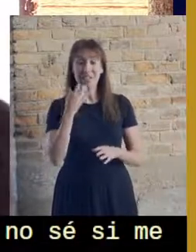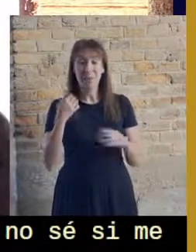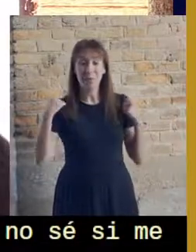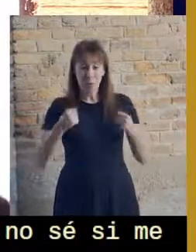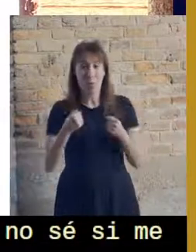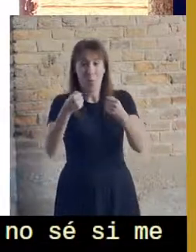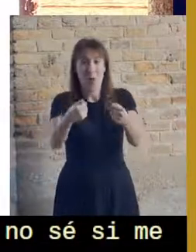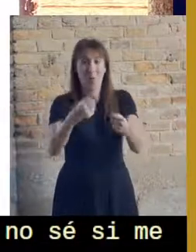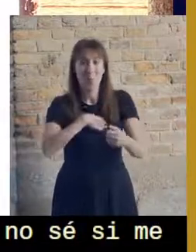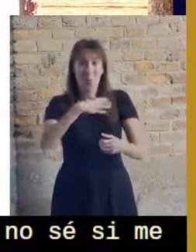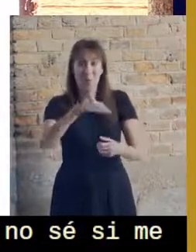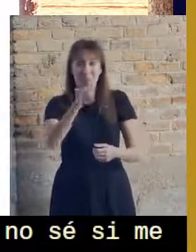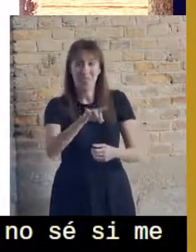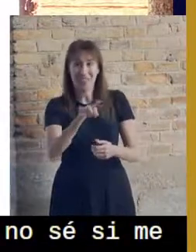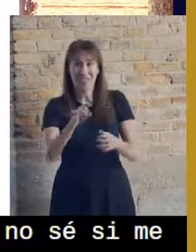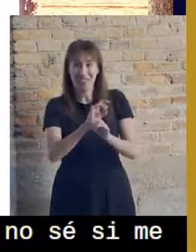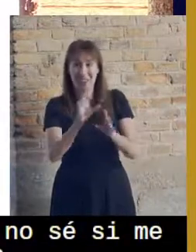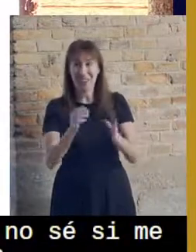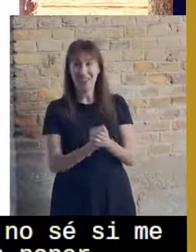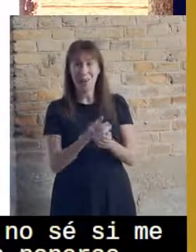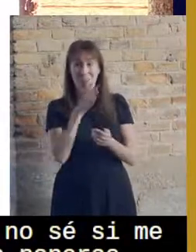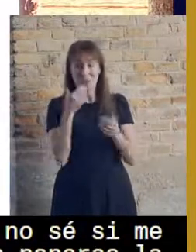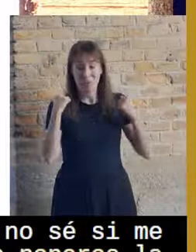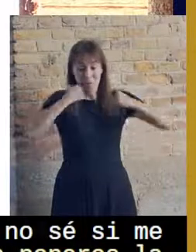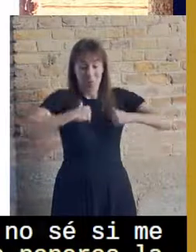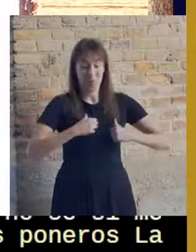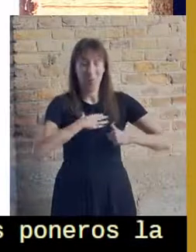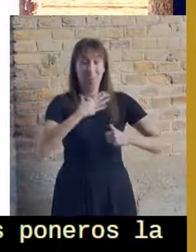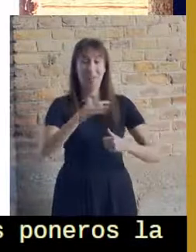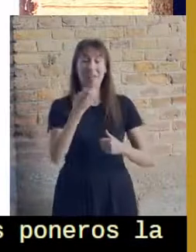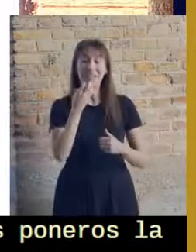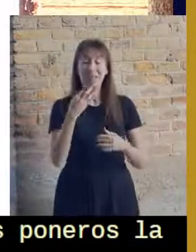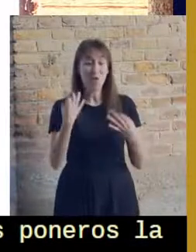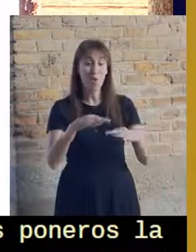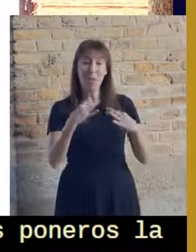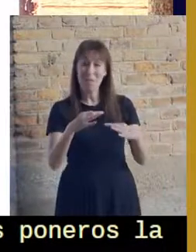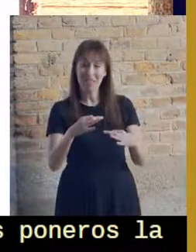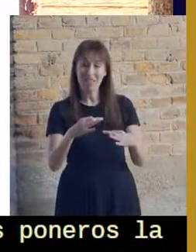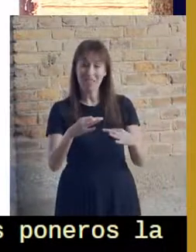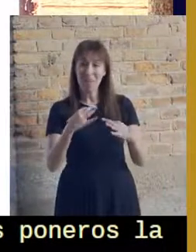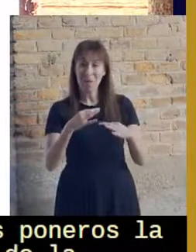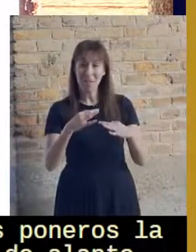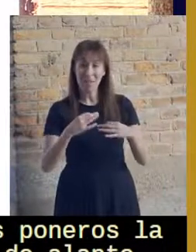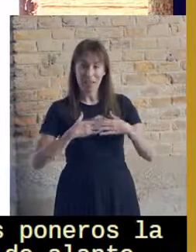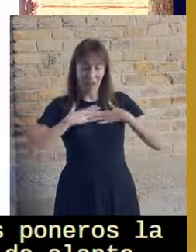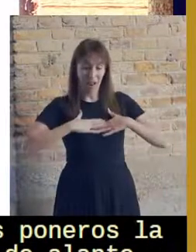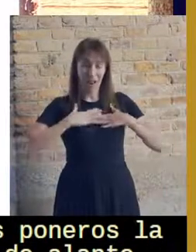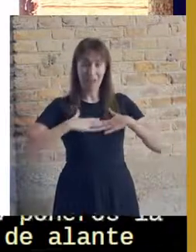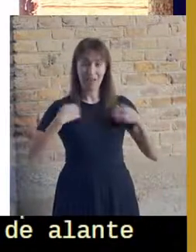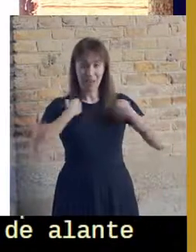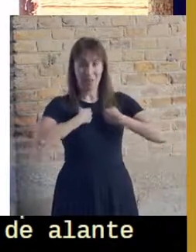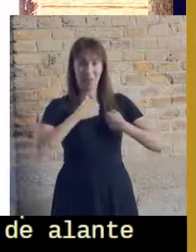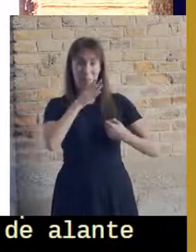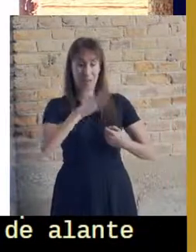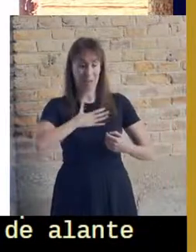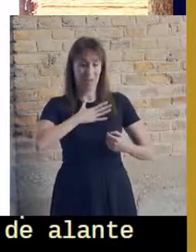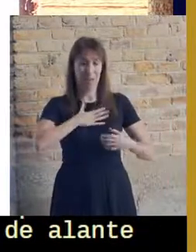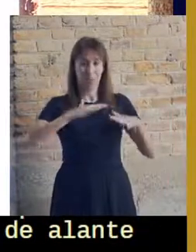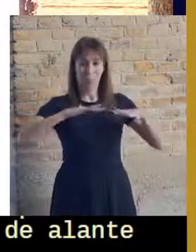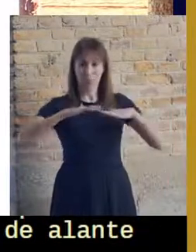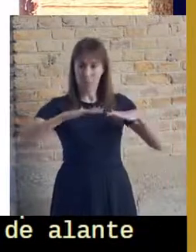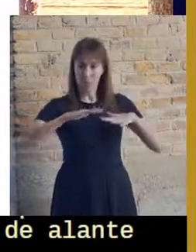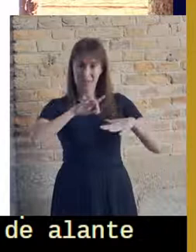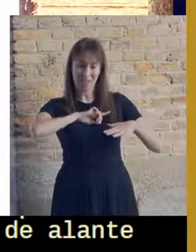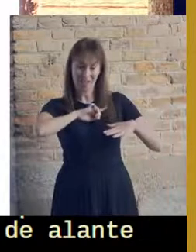tirar claro podéis poneros la ya os digo que por Norma general se pone la parte de adelante porque en el pecho es donde más se